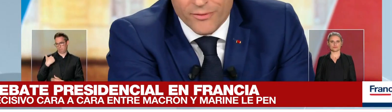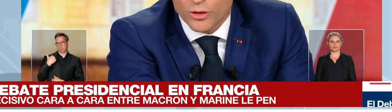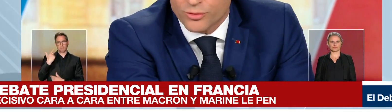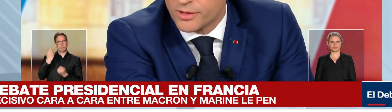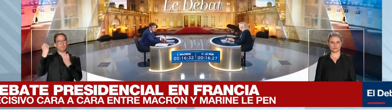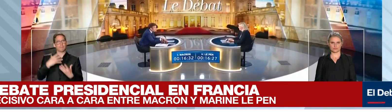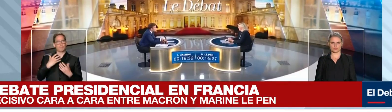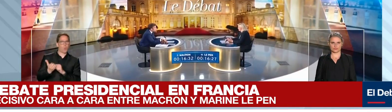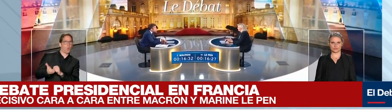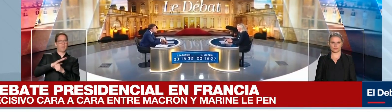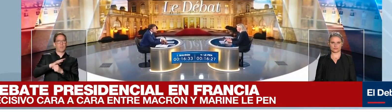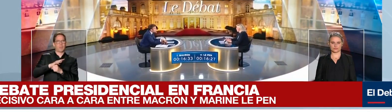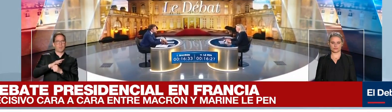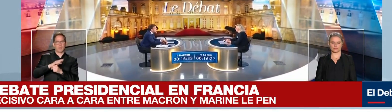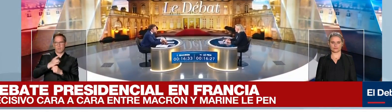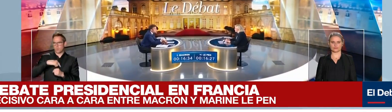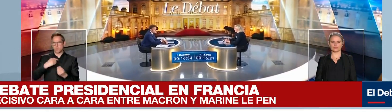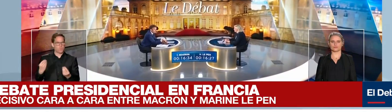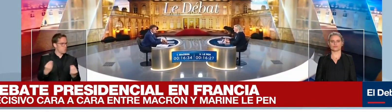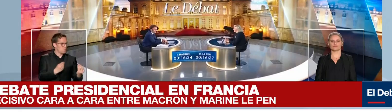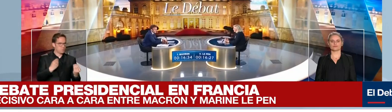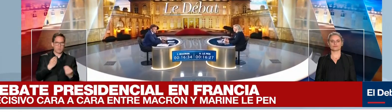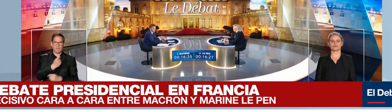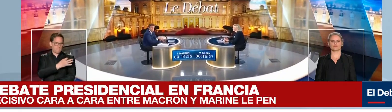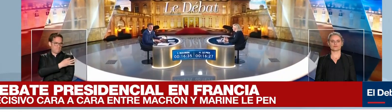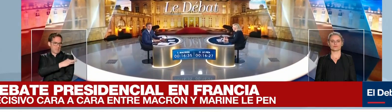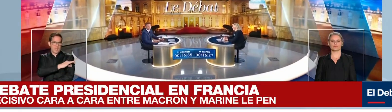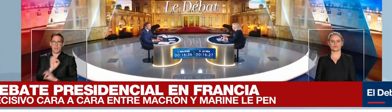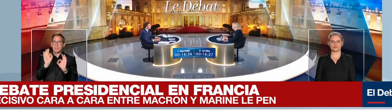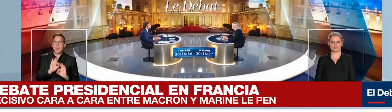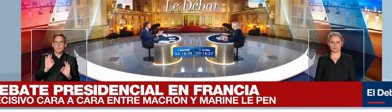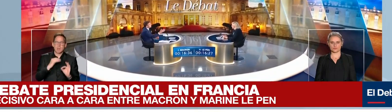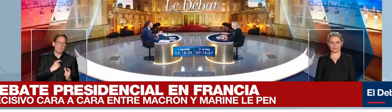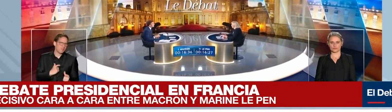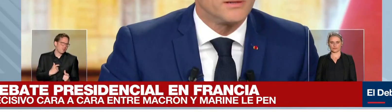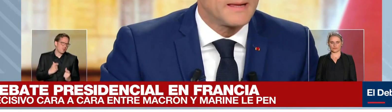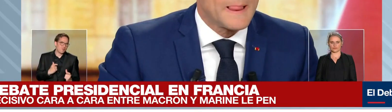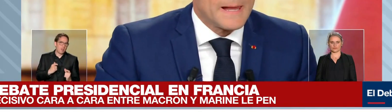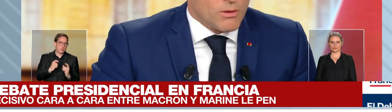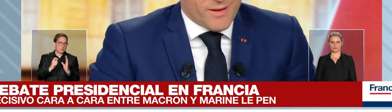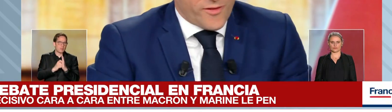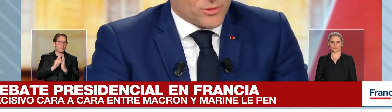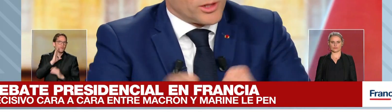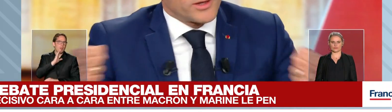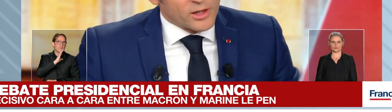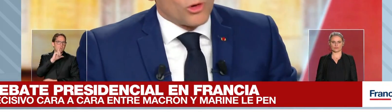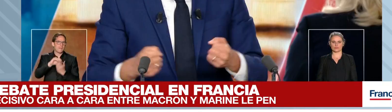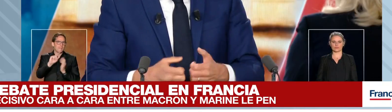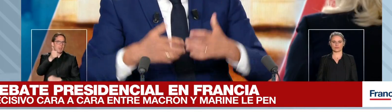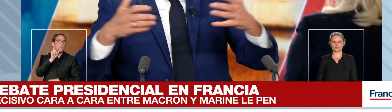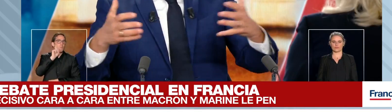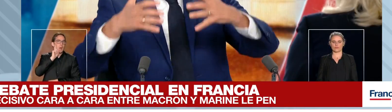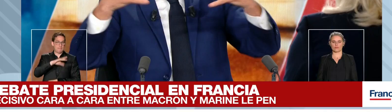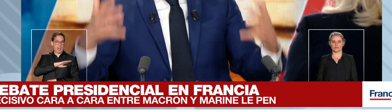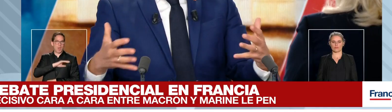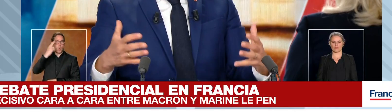tuvimos la pandemia, Francia no producía vacunas de ARN mensajero. Y las podemos obtener en enero de